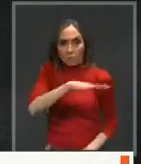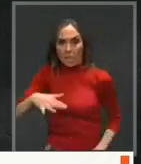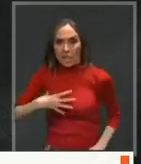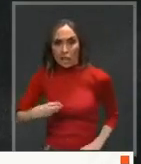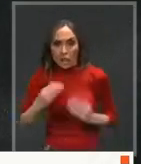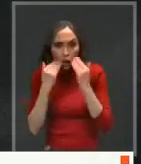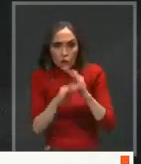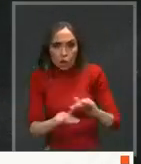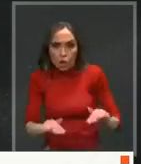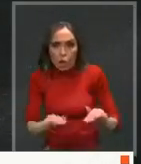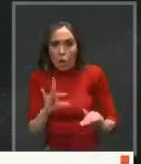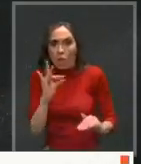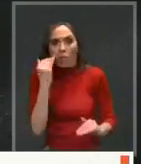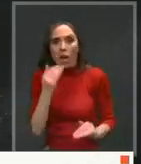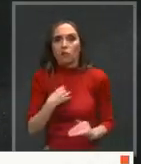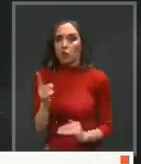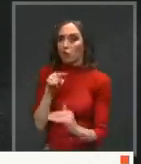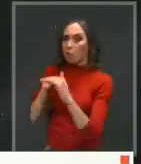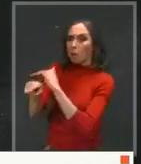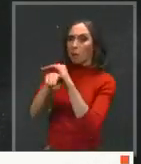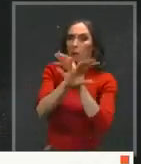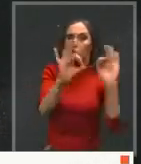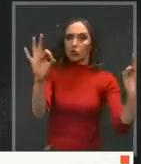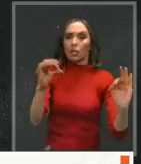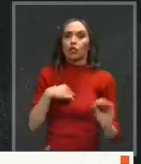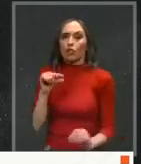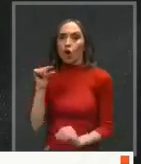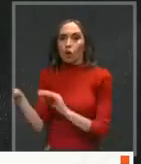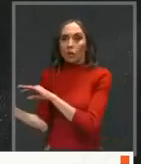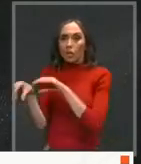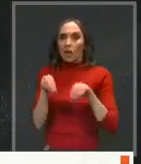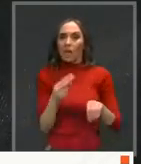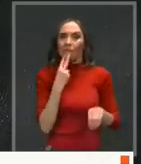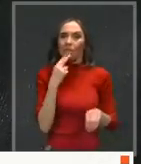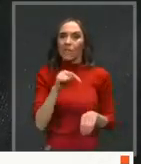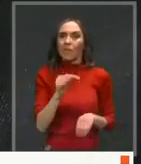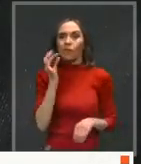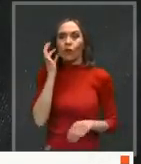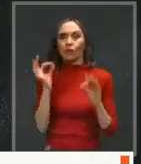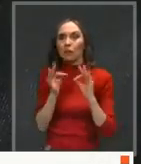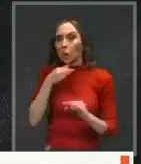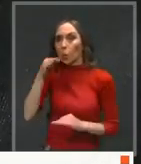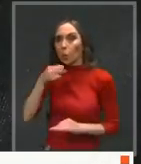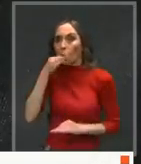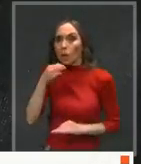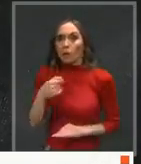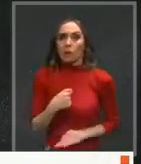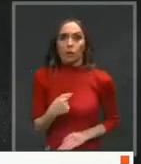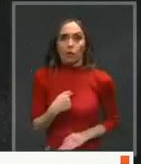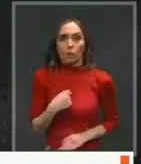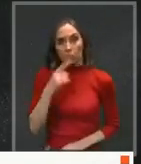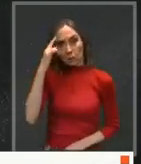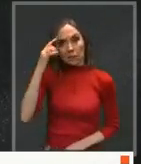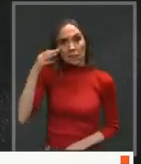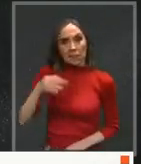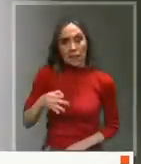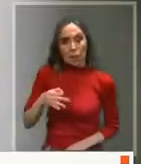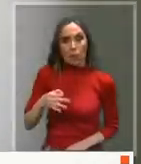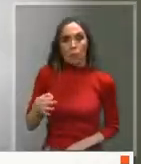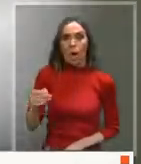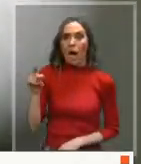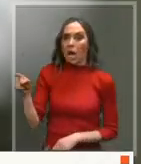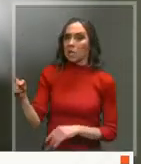pequeños y yo no me meto con nadie. Estoy recién llegando acá y tengo la seguridad de que esto no es para